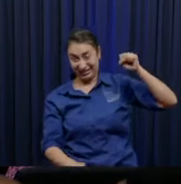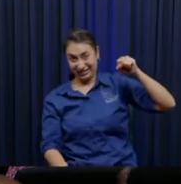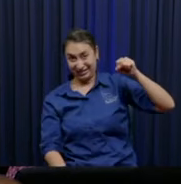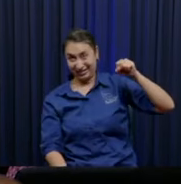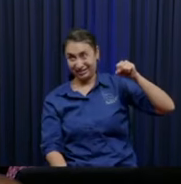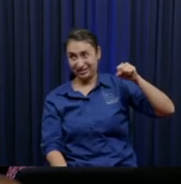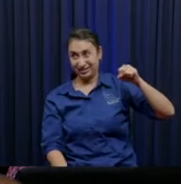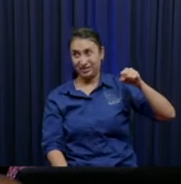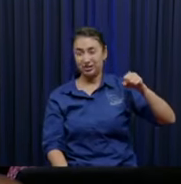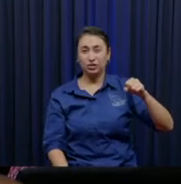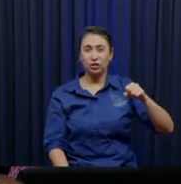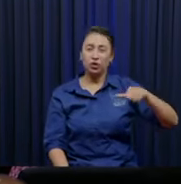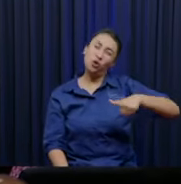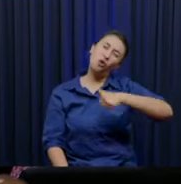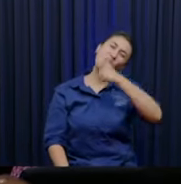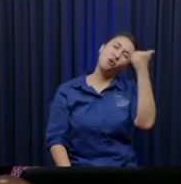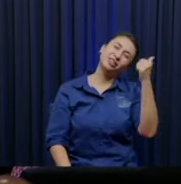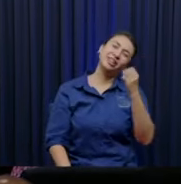Yo quiero